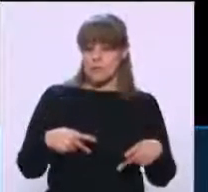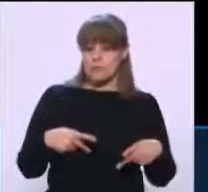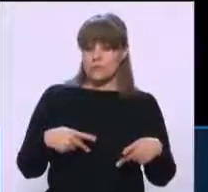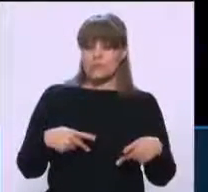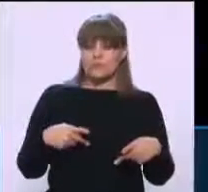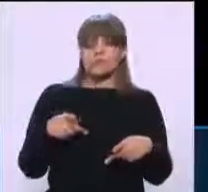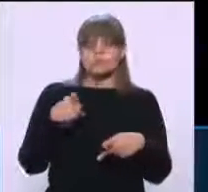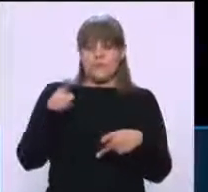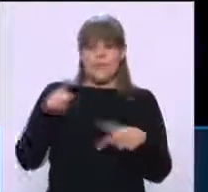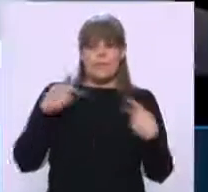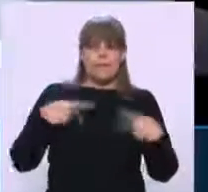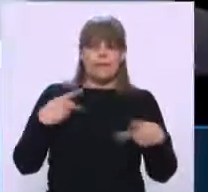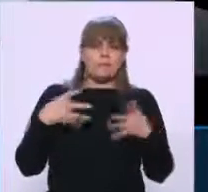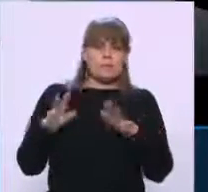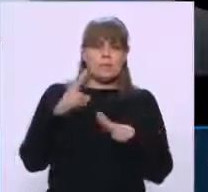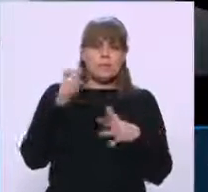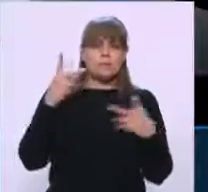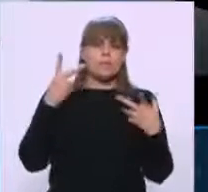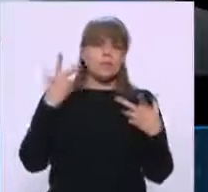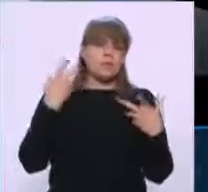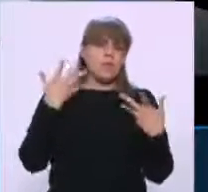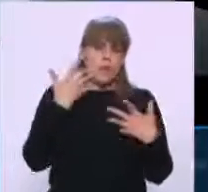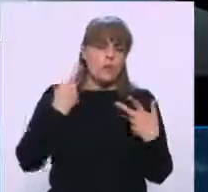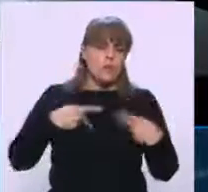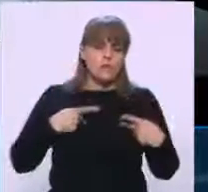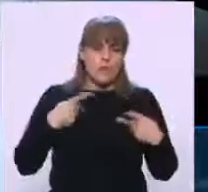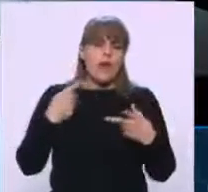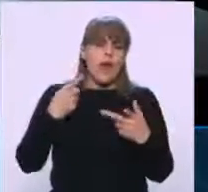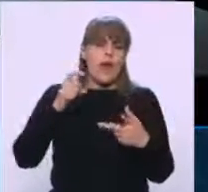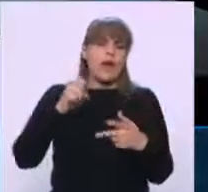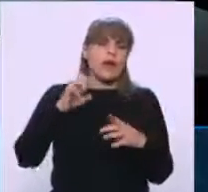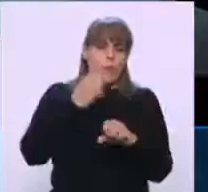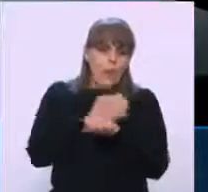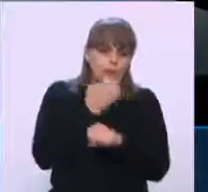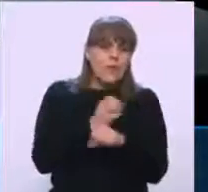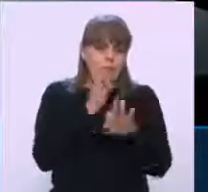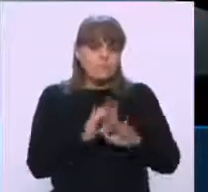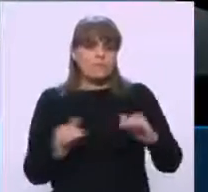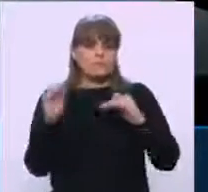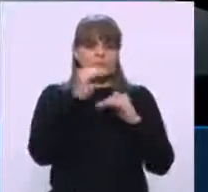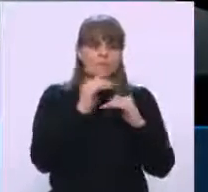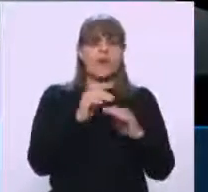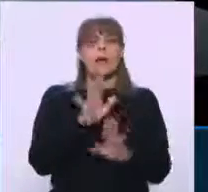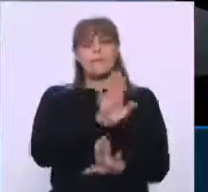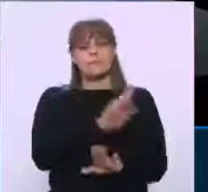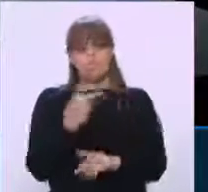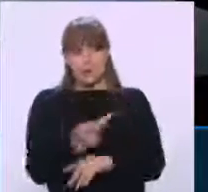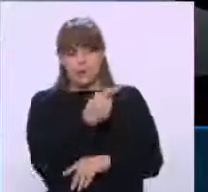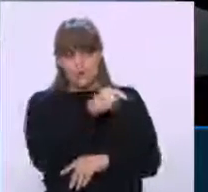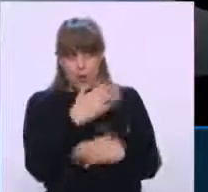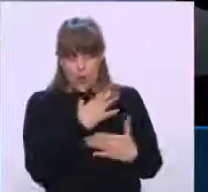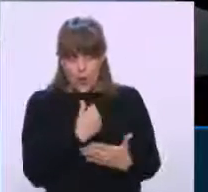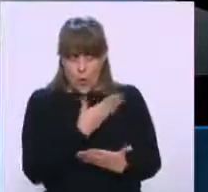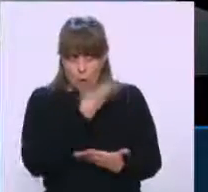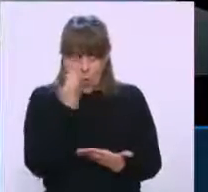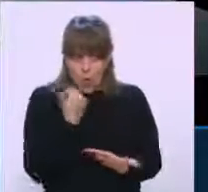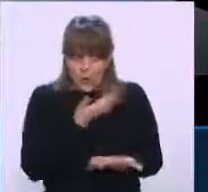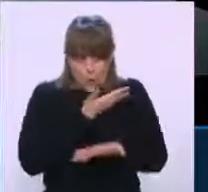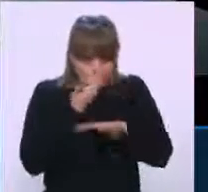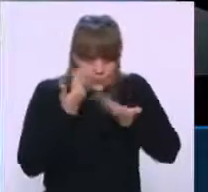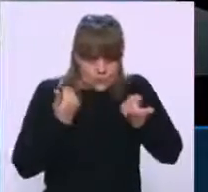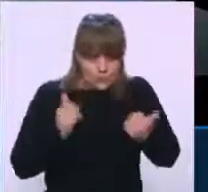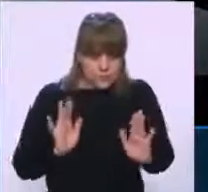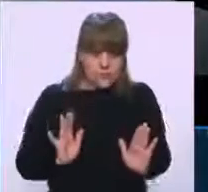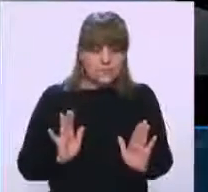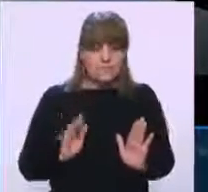de influencia en el estado, le dije: oye, yo no sé si tú no tengas hijos, no tengas familia, pero vincularme con un